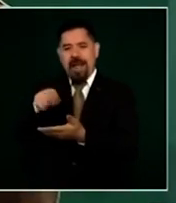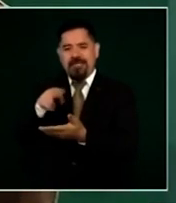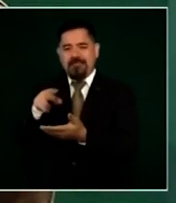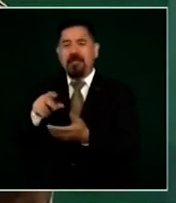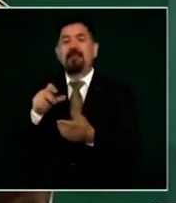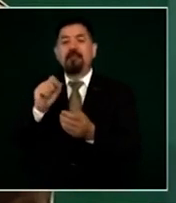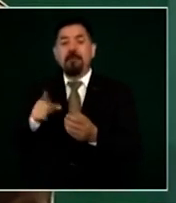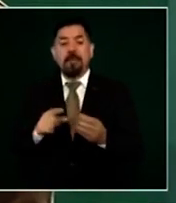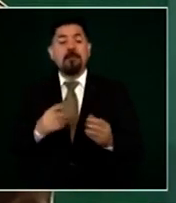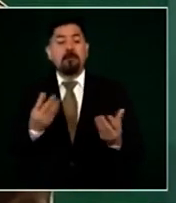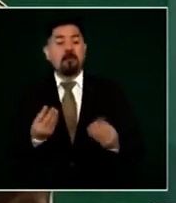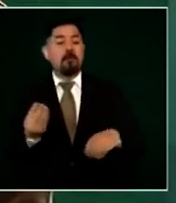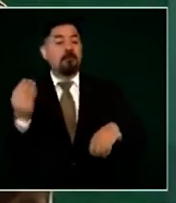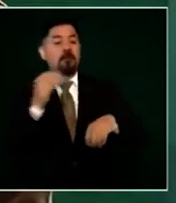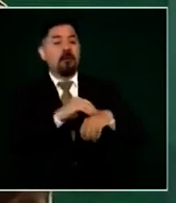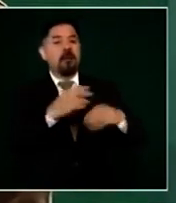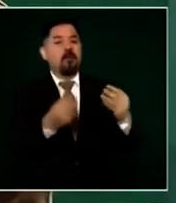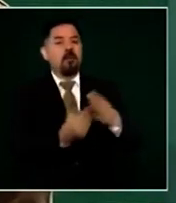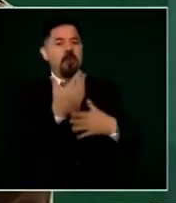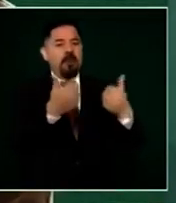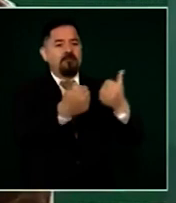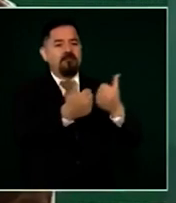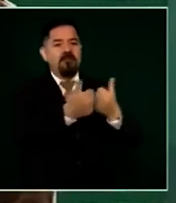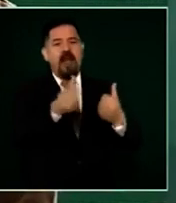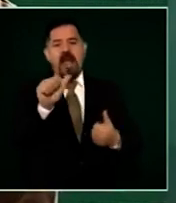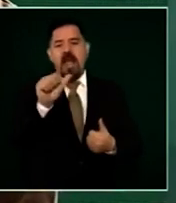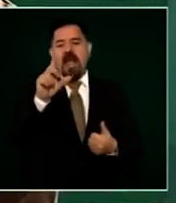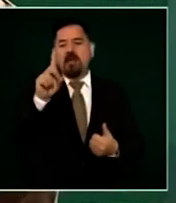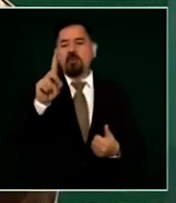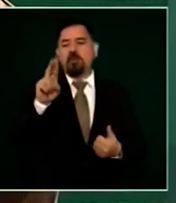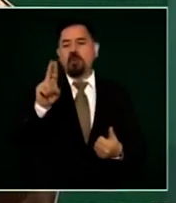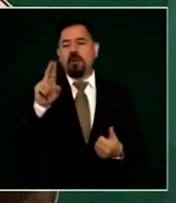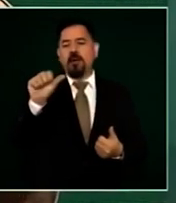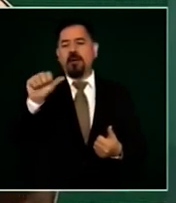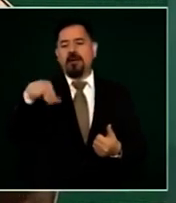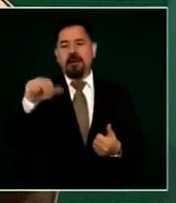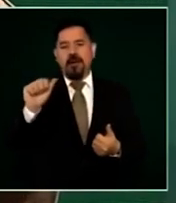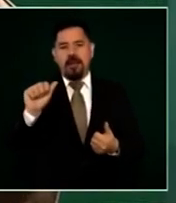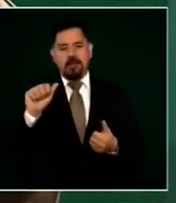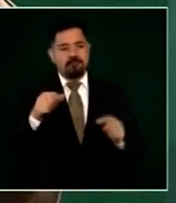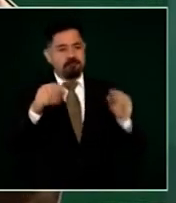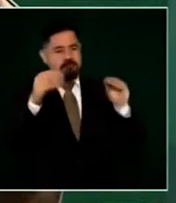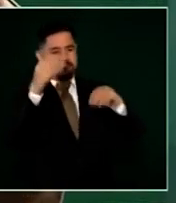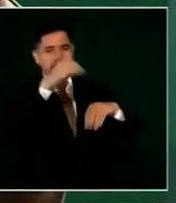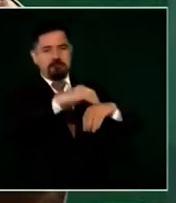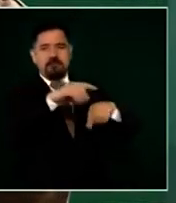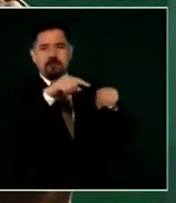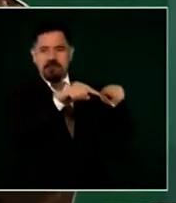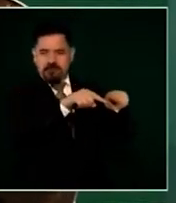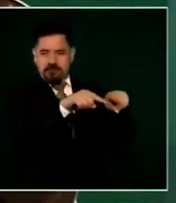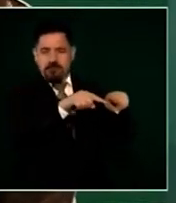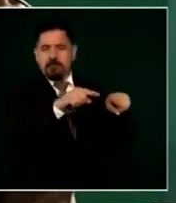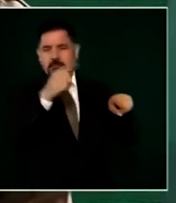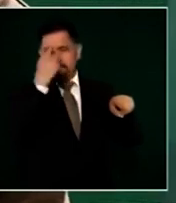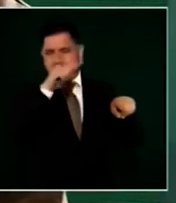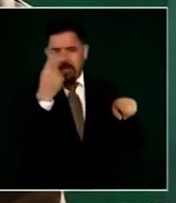aduana nueva para Nogales que facilite